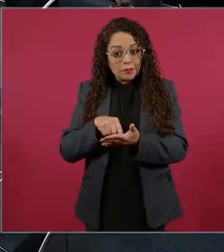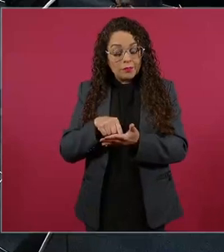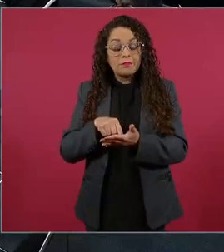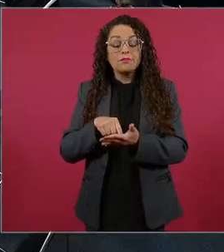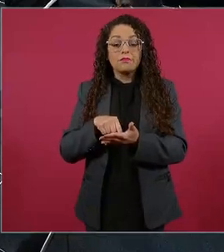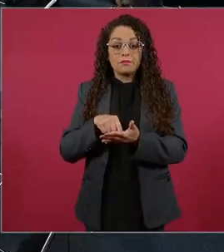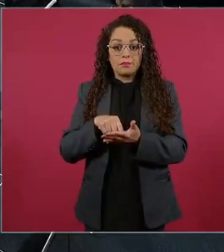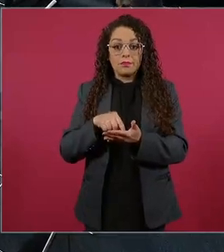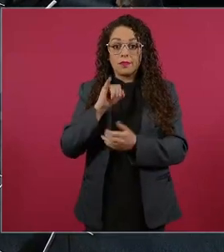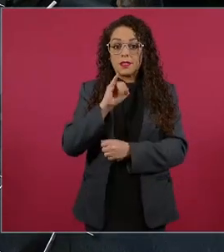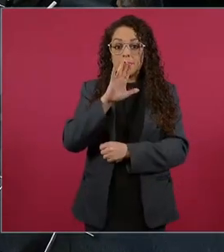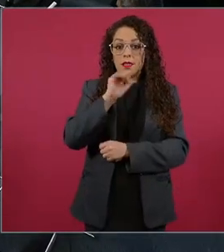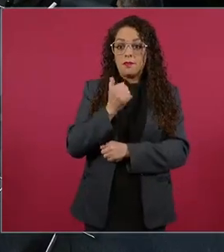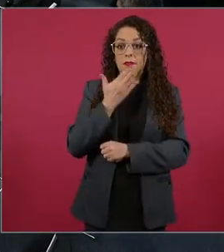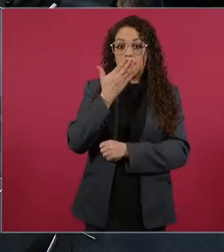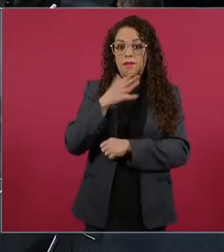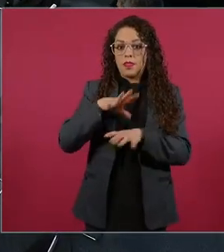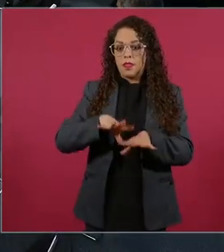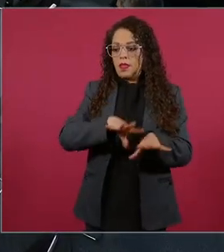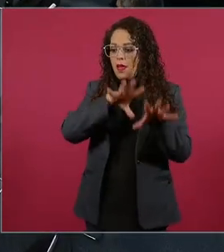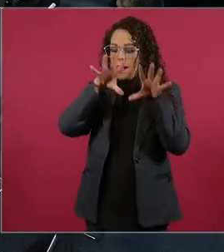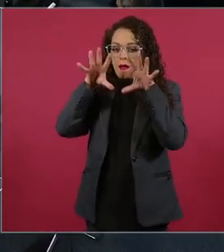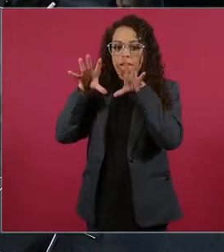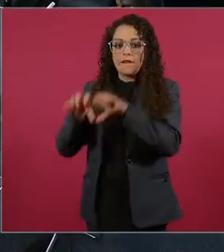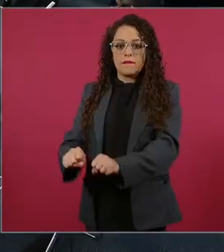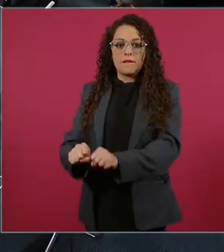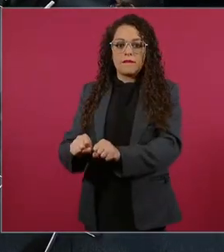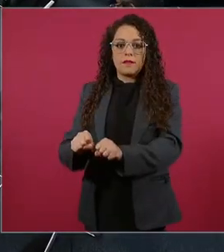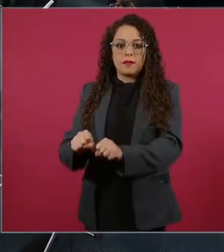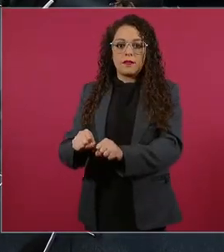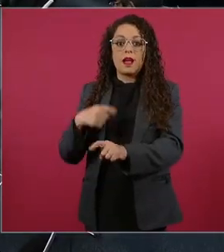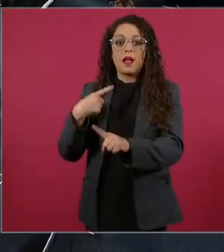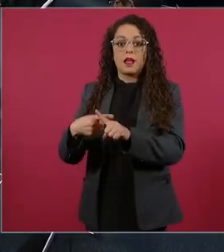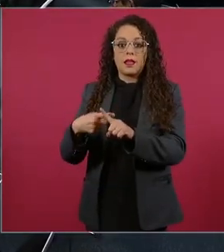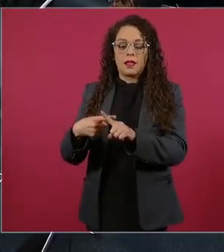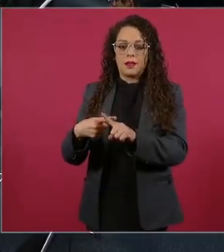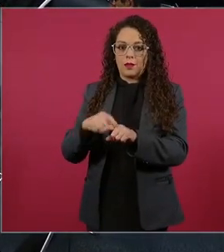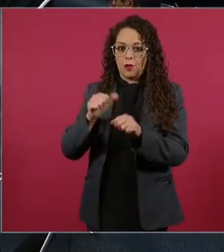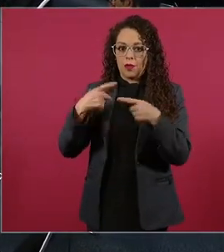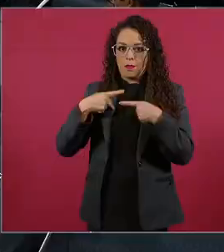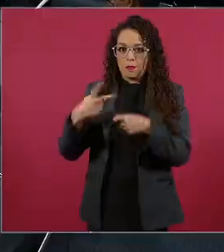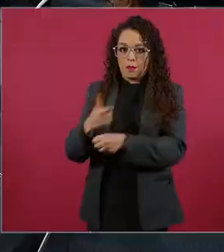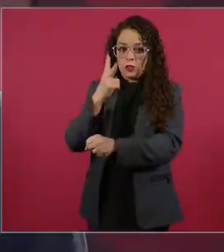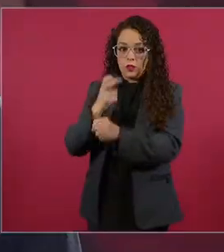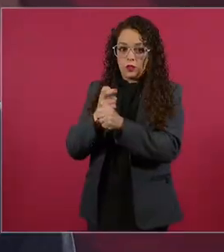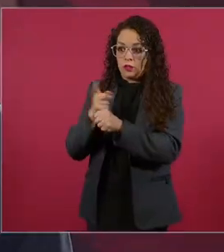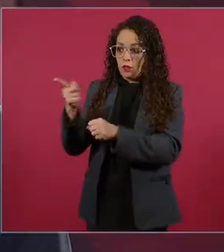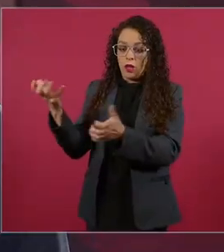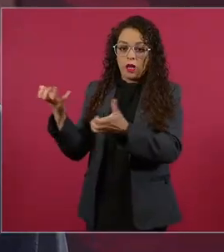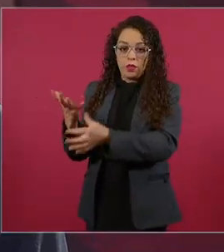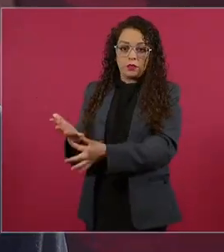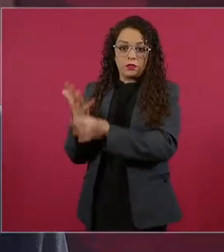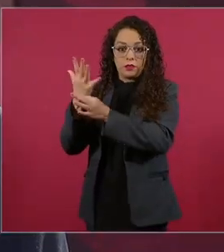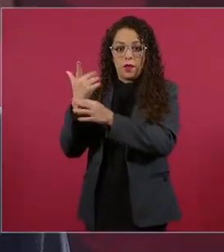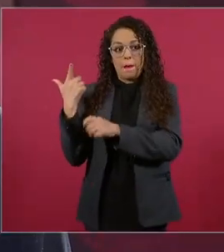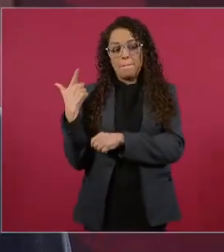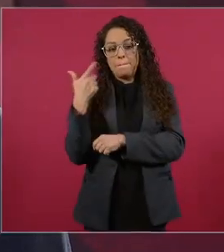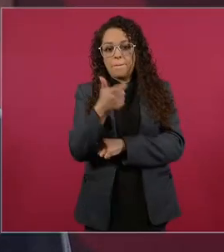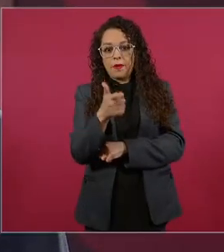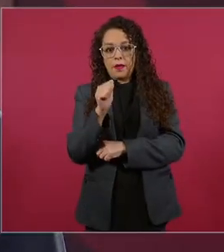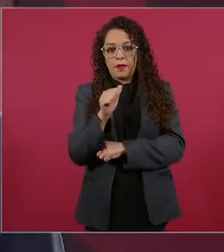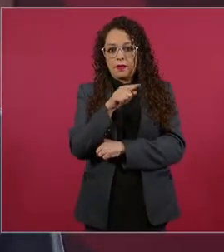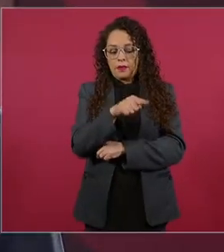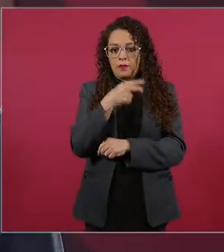la orden de aprehensión para el segundo tirador. Ahí viene la historia de García Luna,